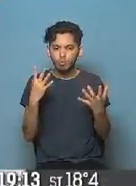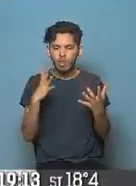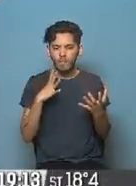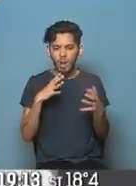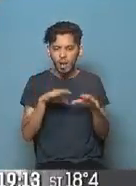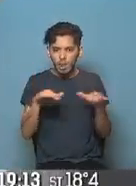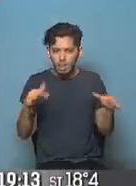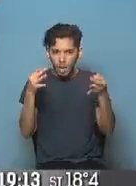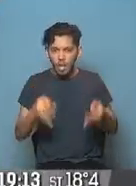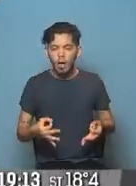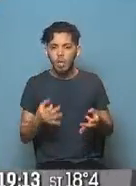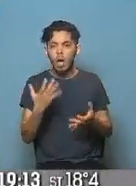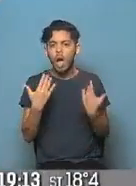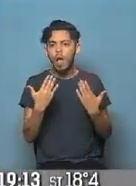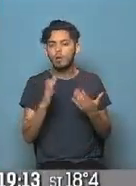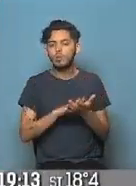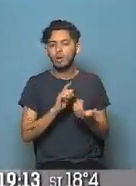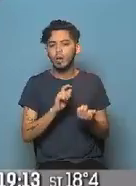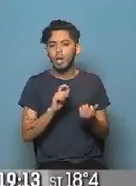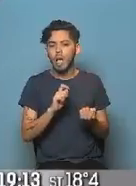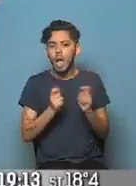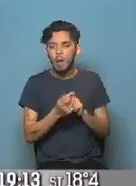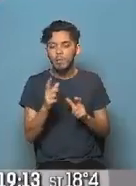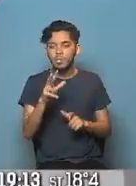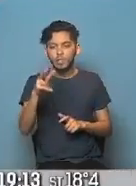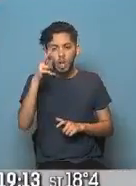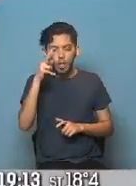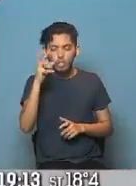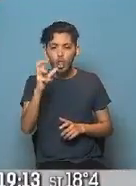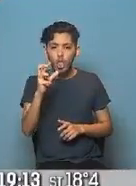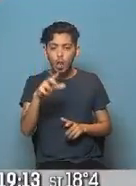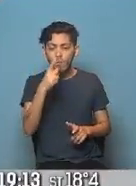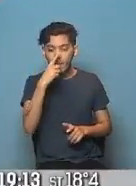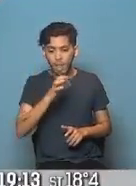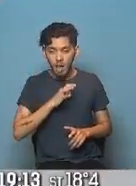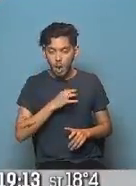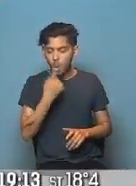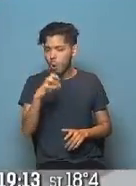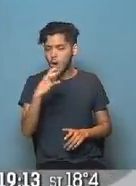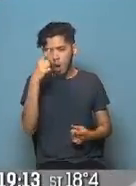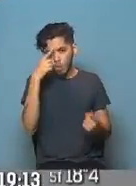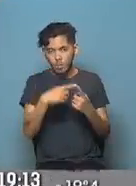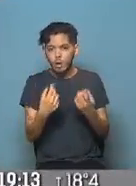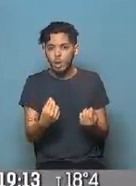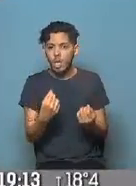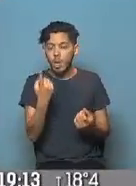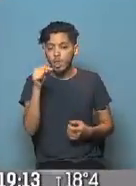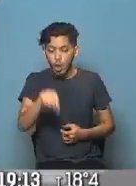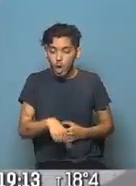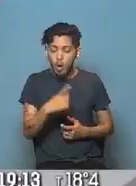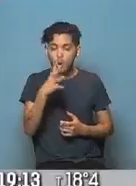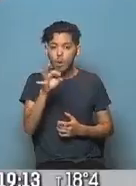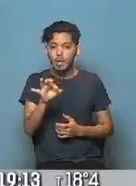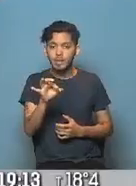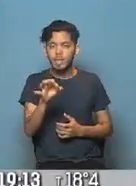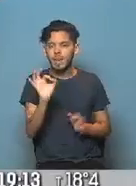inconsistencias. Habla de un tipo de cambio de 38 pesos el dólar para final de este año, con el único objetivo, cuando hoy el tipo de cambio es de 40,